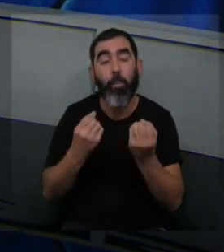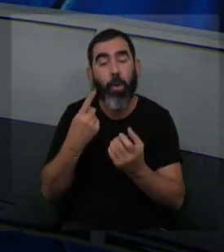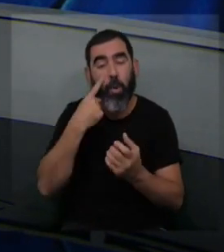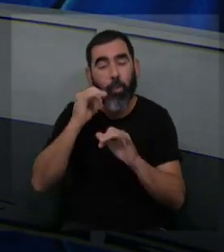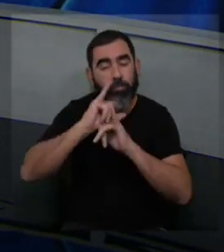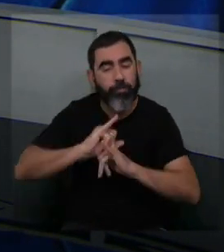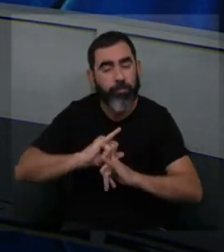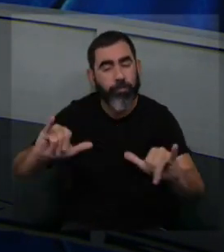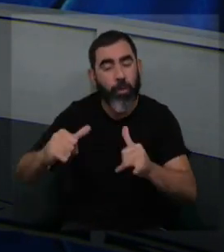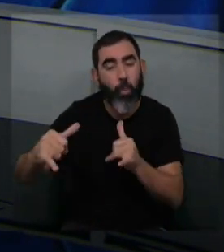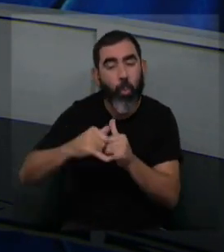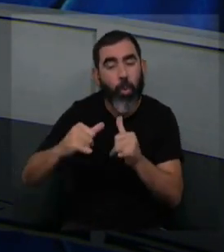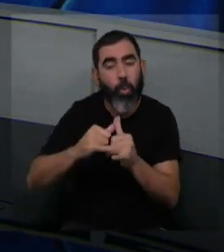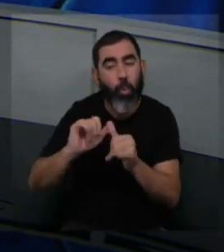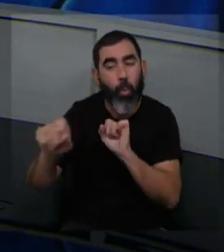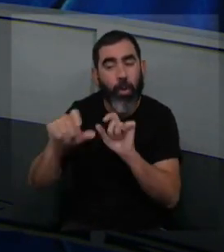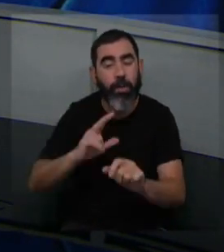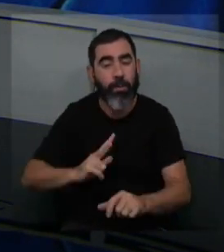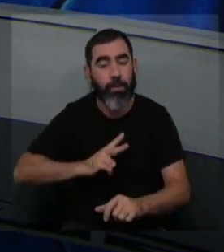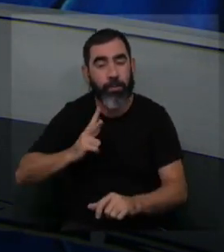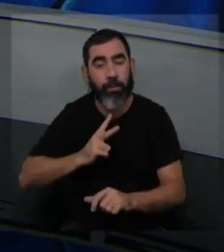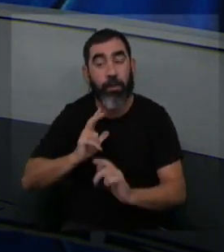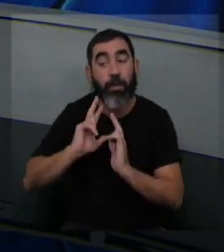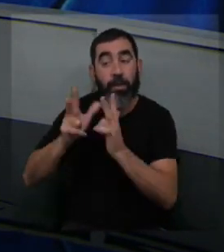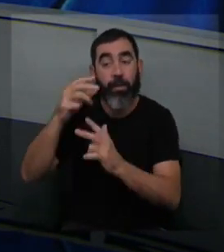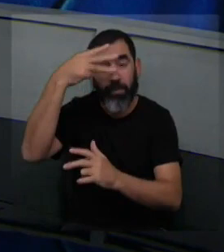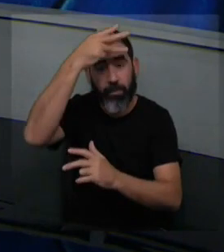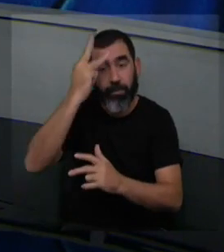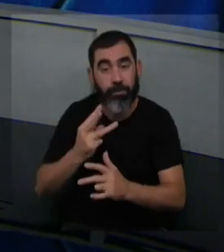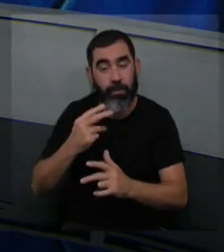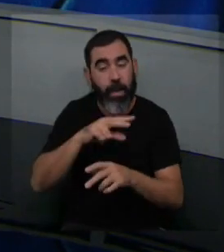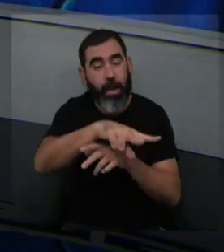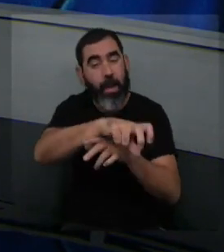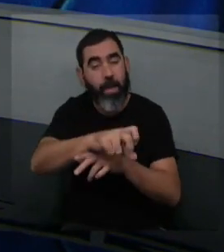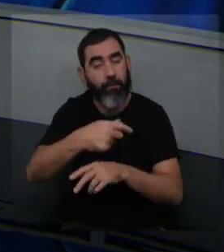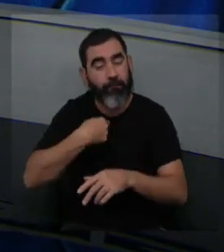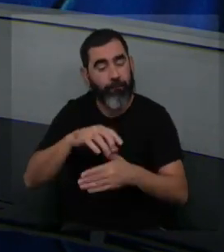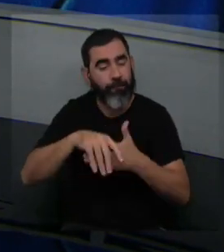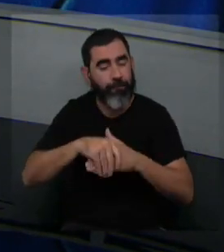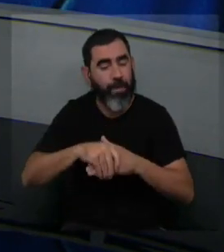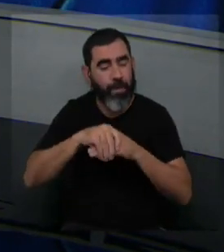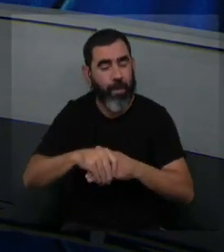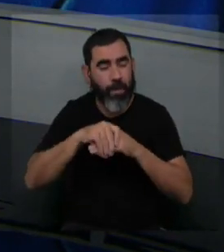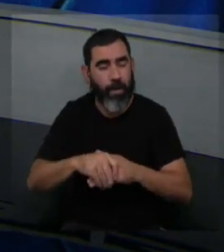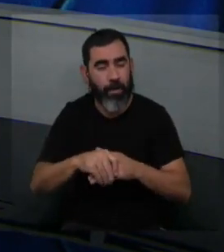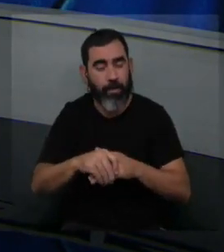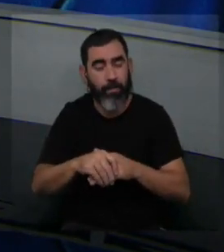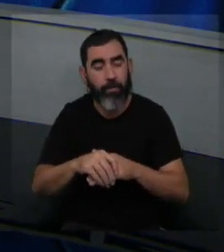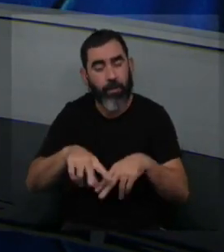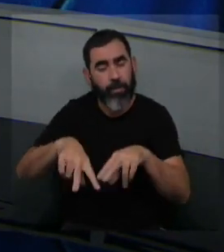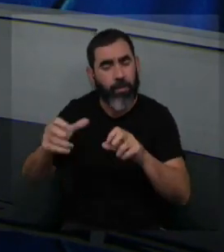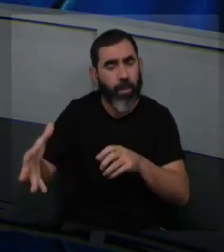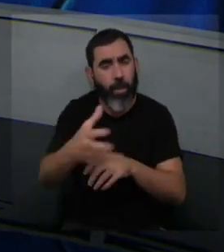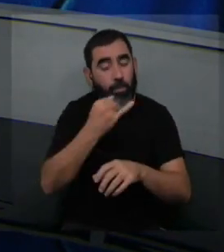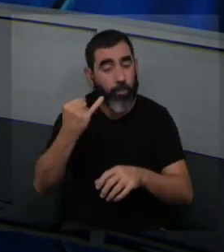la divulgación de una serie de chats privados donde le dice a Gustavo Penades que la fiscal del caso que investiga denuncias de abusos sexuales